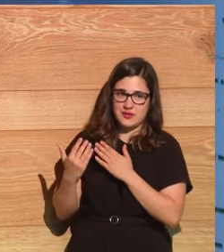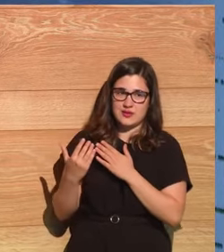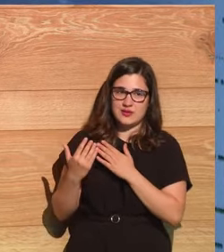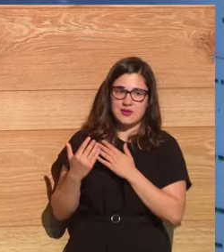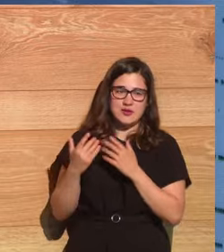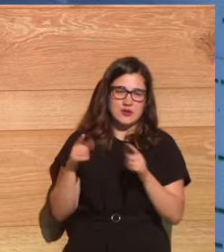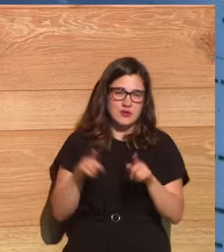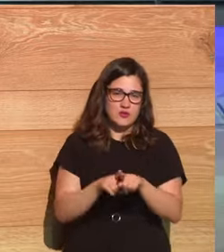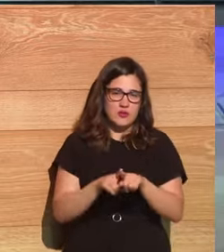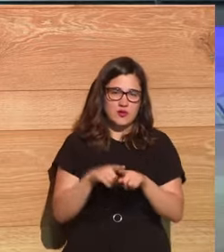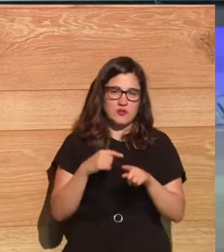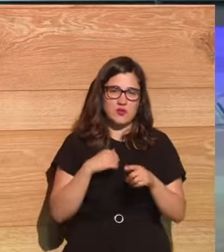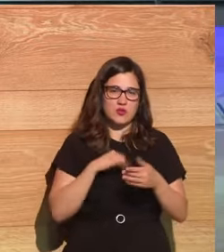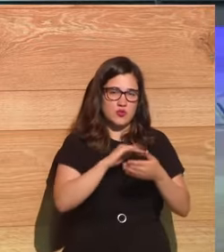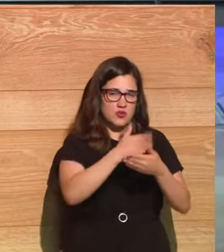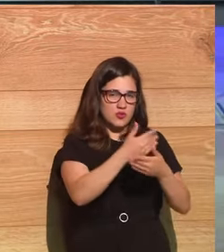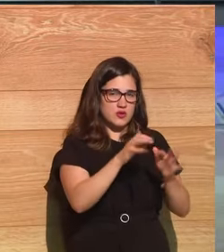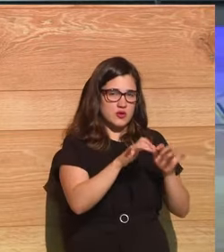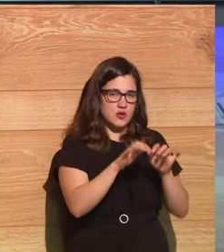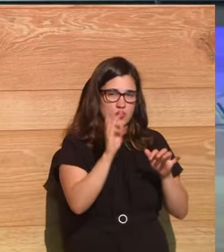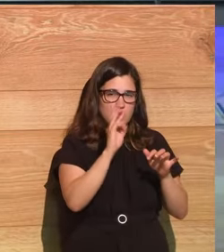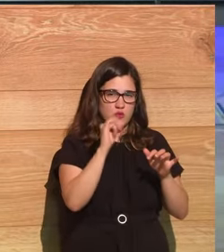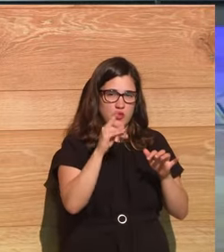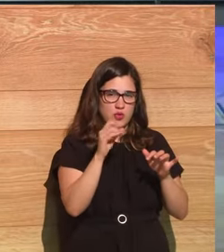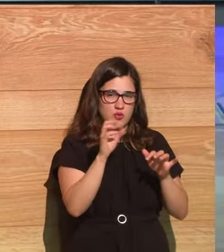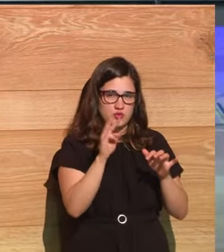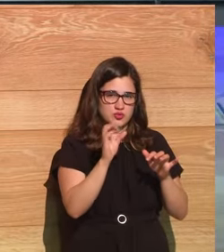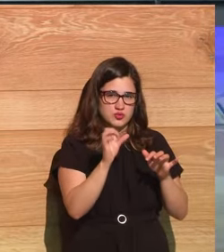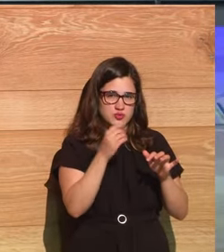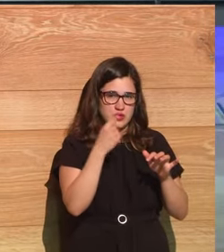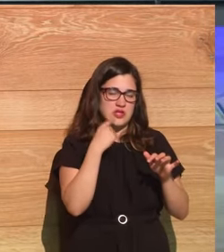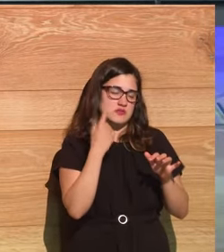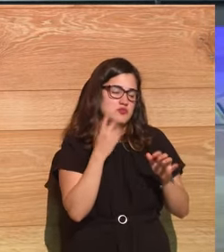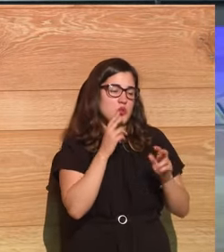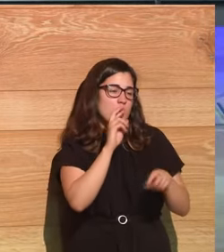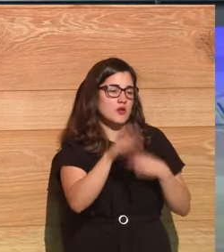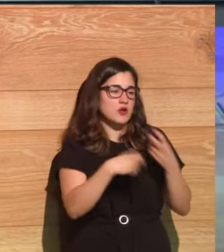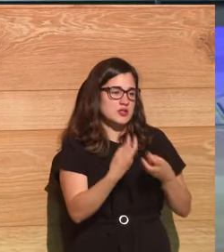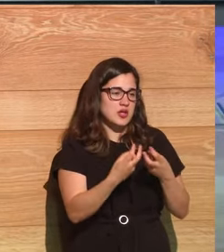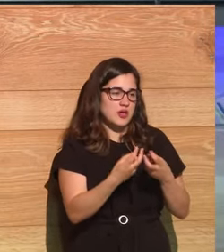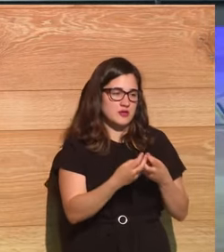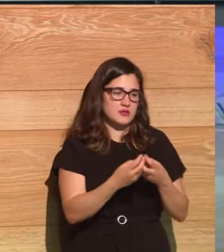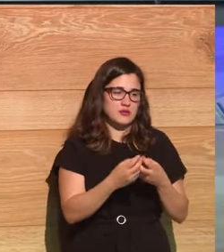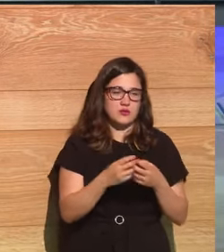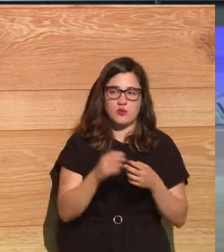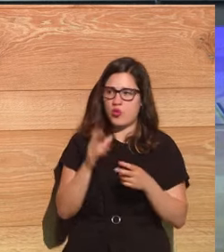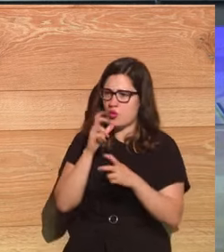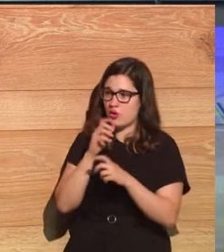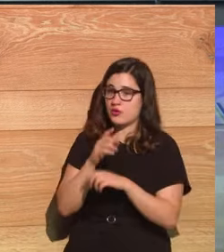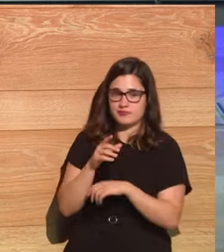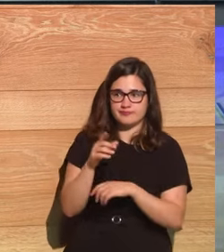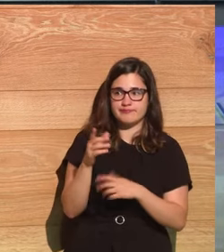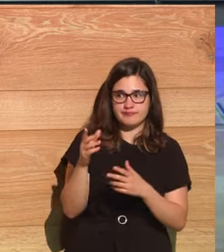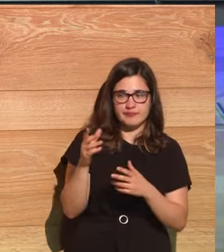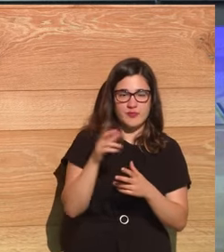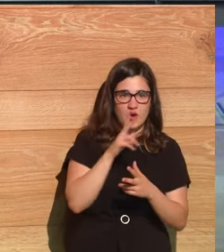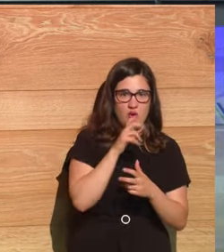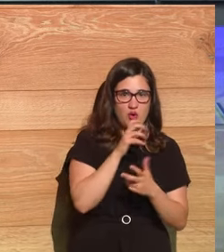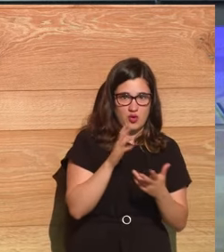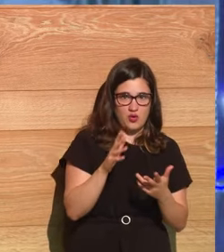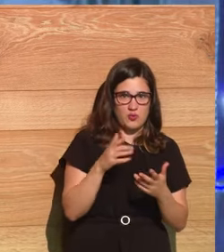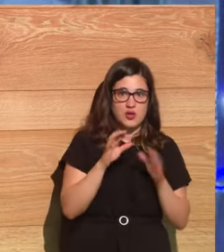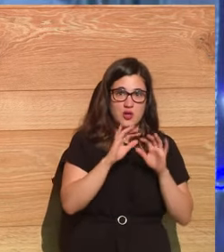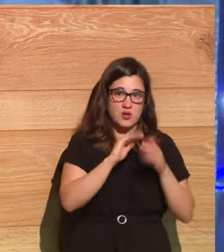como cuando uno está con un ordenador Windows y dice, me voy a actualizar, entonces no. Uy, qué horror. Horror, ¿no? Y estás trabajando en el ordenador y